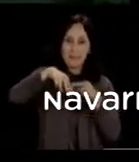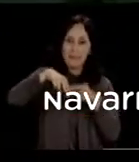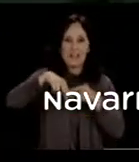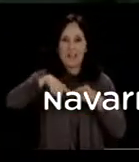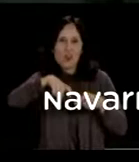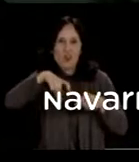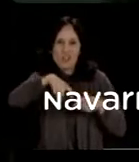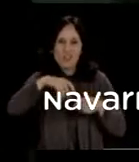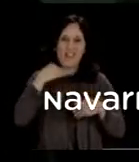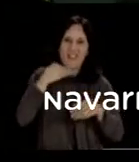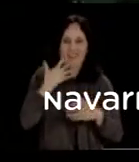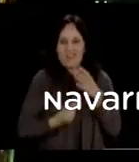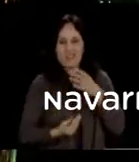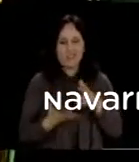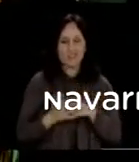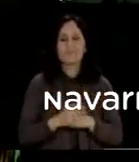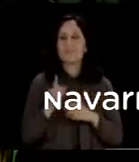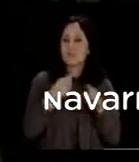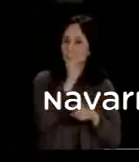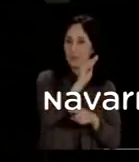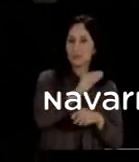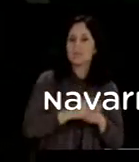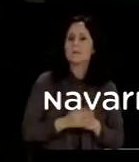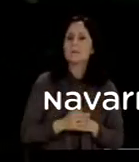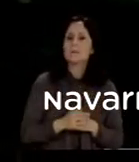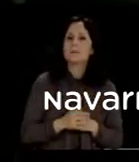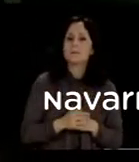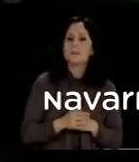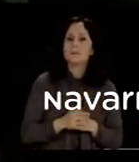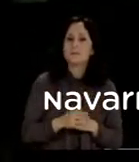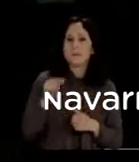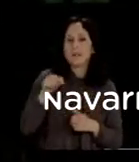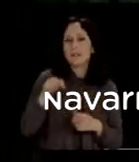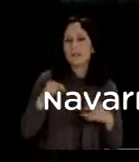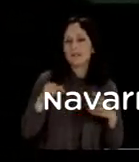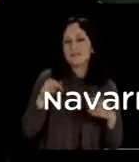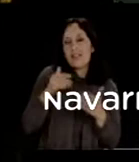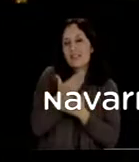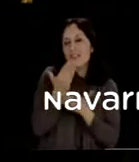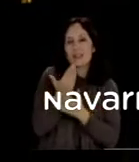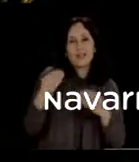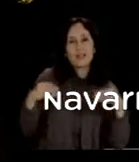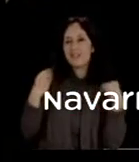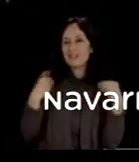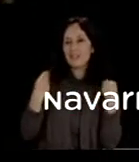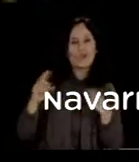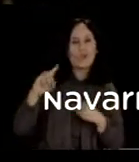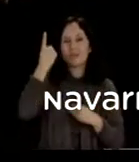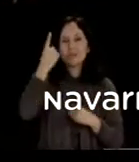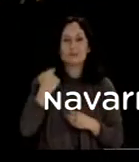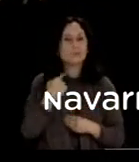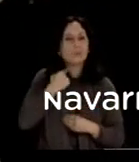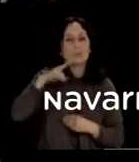rodilla y... Luego le preguntamos, a ver, oye, ¿qué es lo más divertido de este día? Lo que no hay que perderse